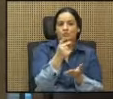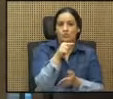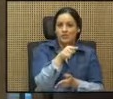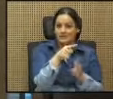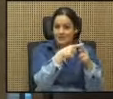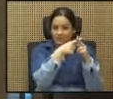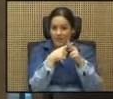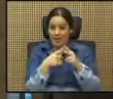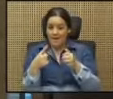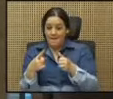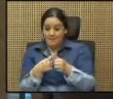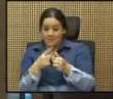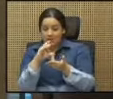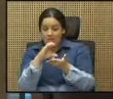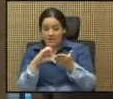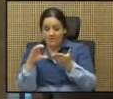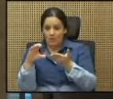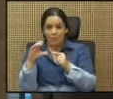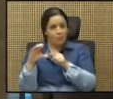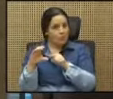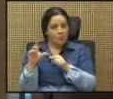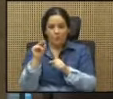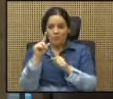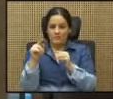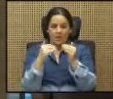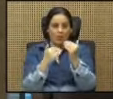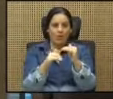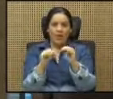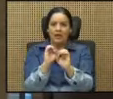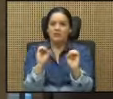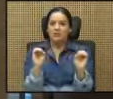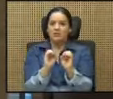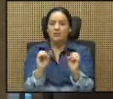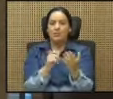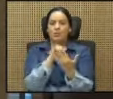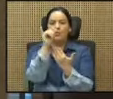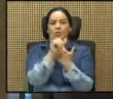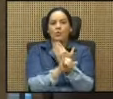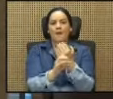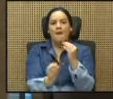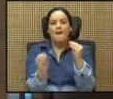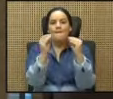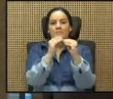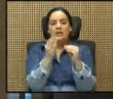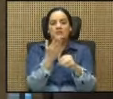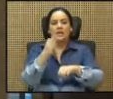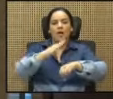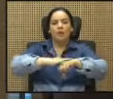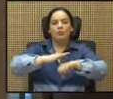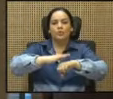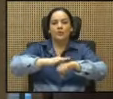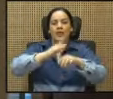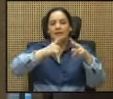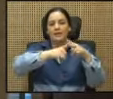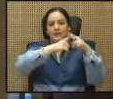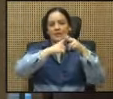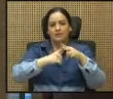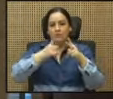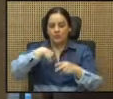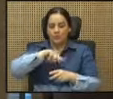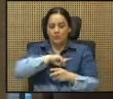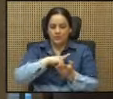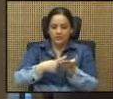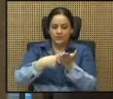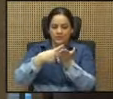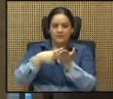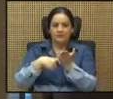primer desembolso no se encuentra condicionado a ningún proyecto más que la autorización del crédito que estamos discutiendo